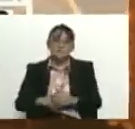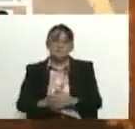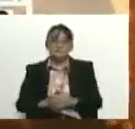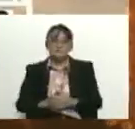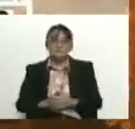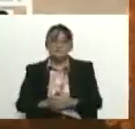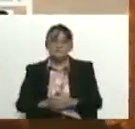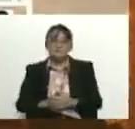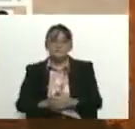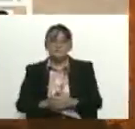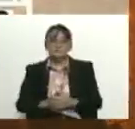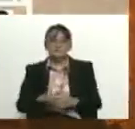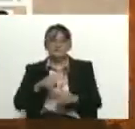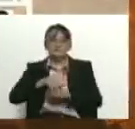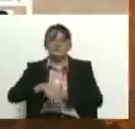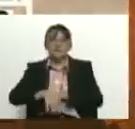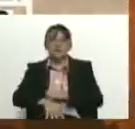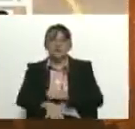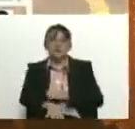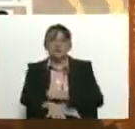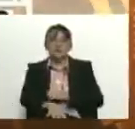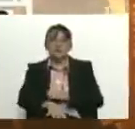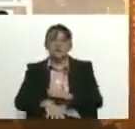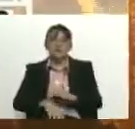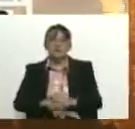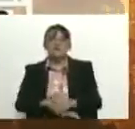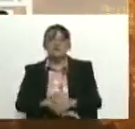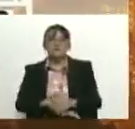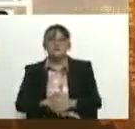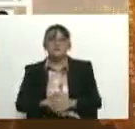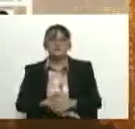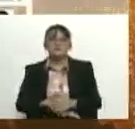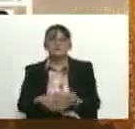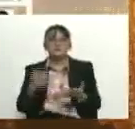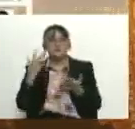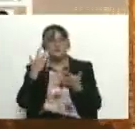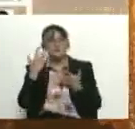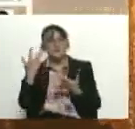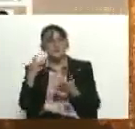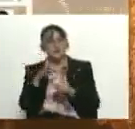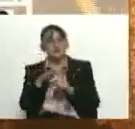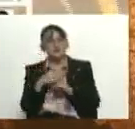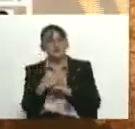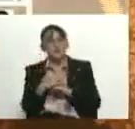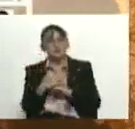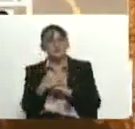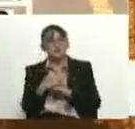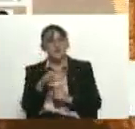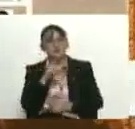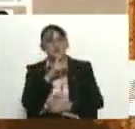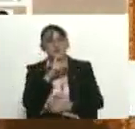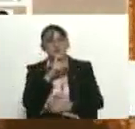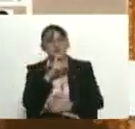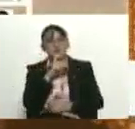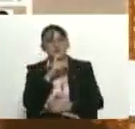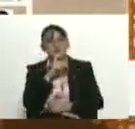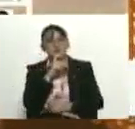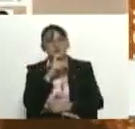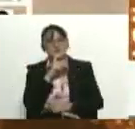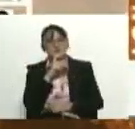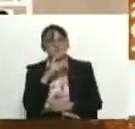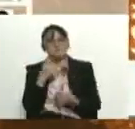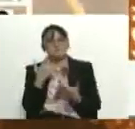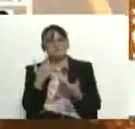una gran crecida y Vimos una situación compleja pero